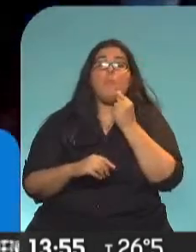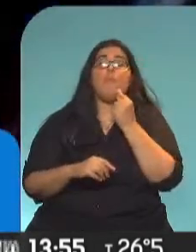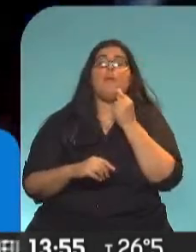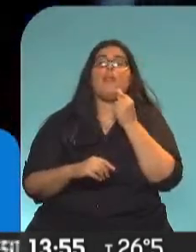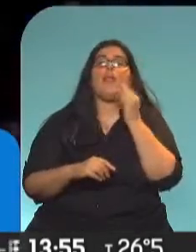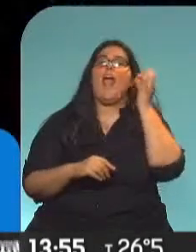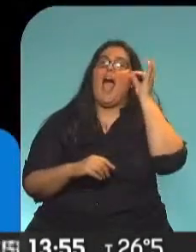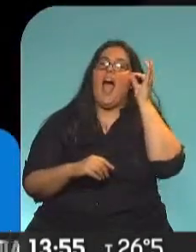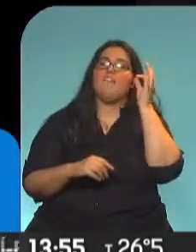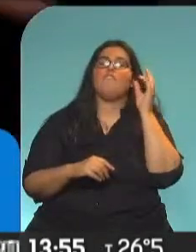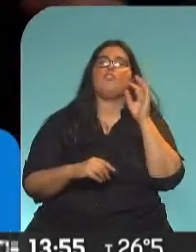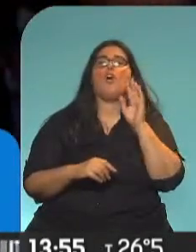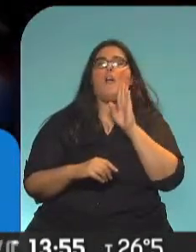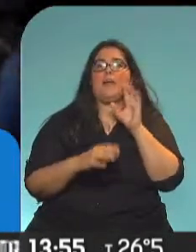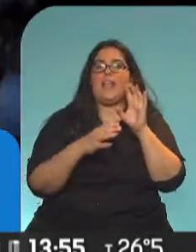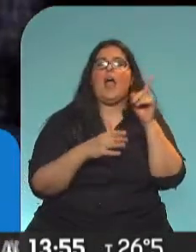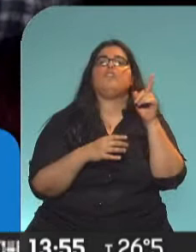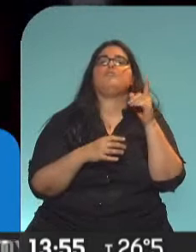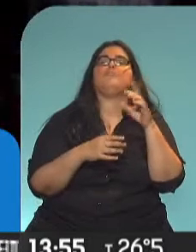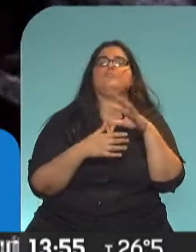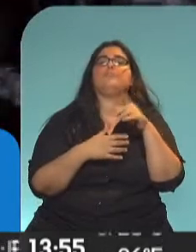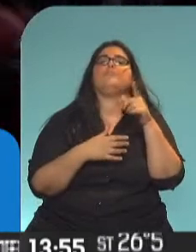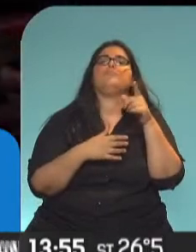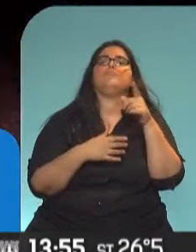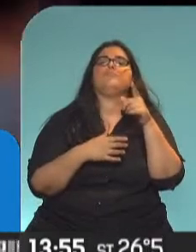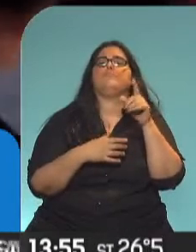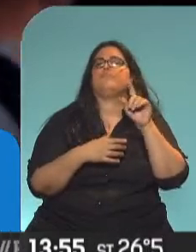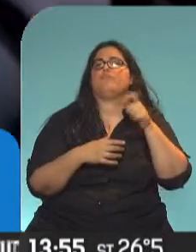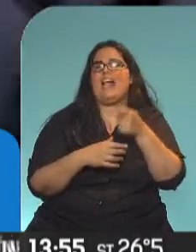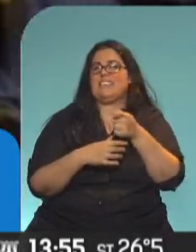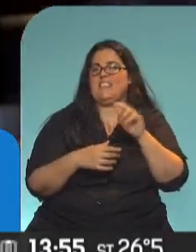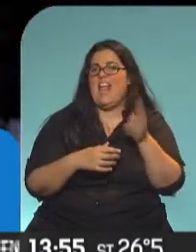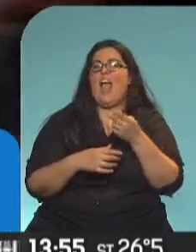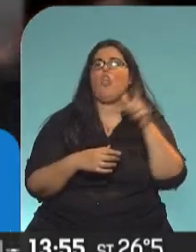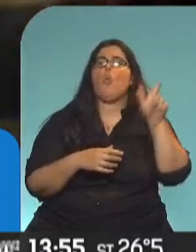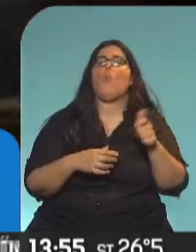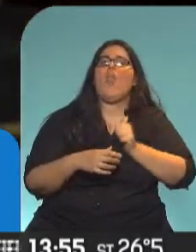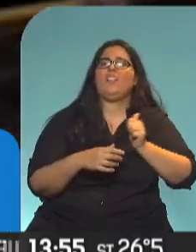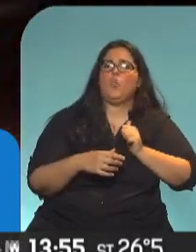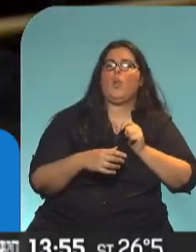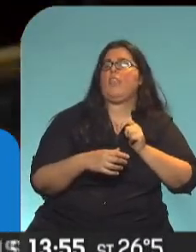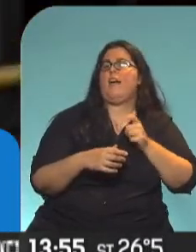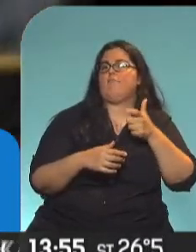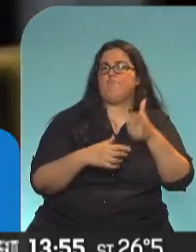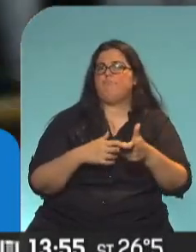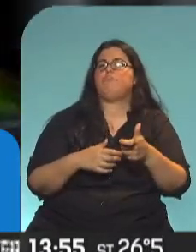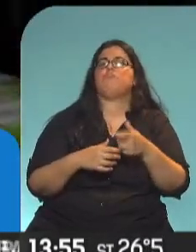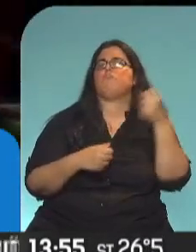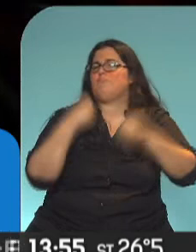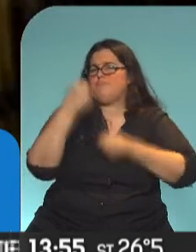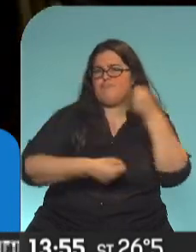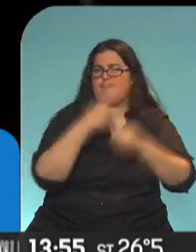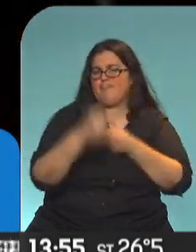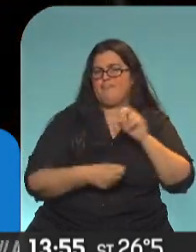Sí. fue asesinado, ¿no? Golpeado por guardias de seguridad. Hubo muchas protestas posteriores a esta golpiza que